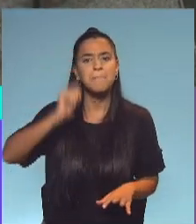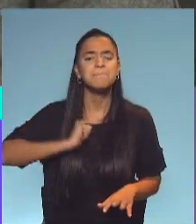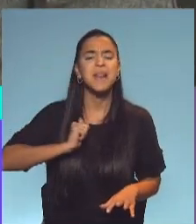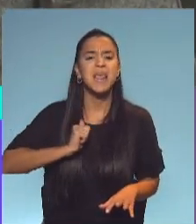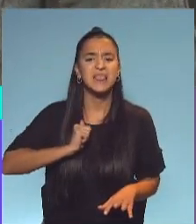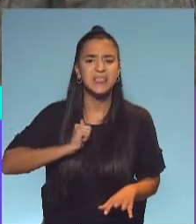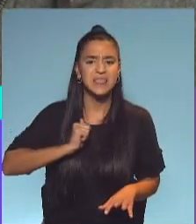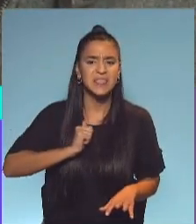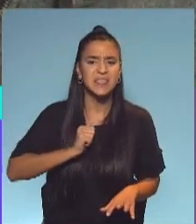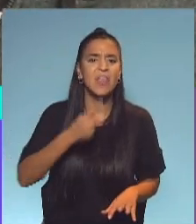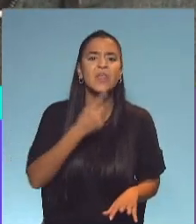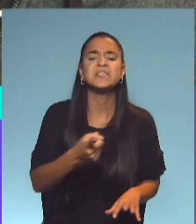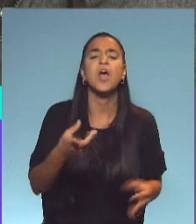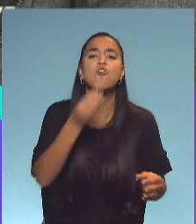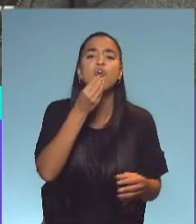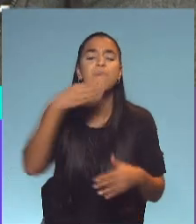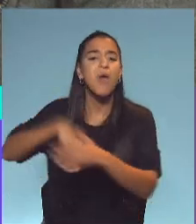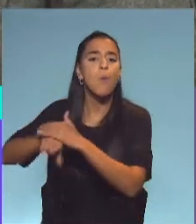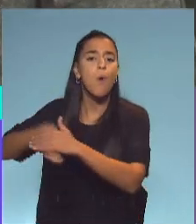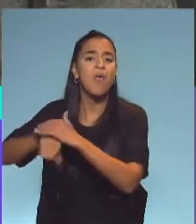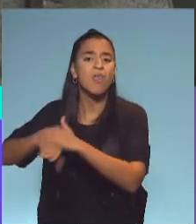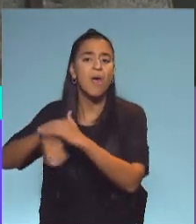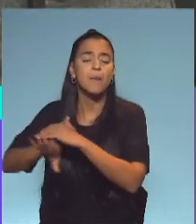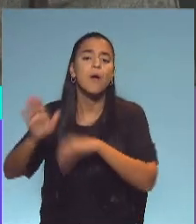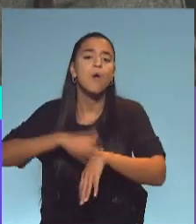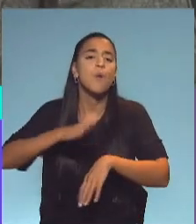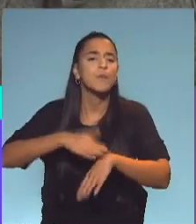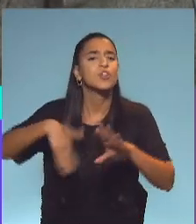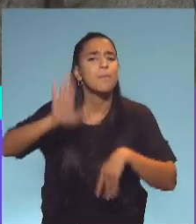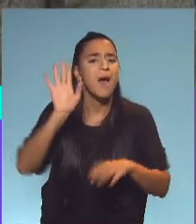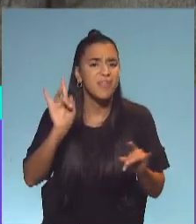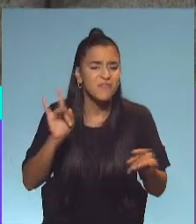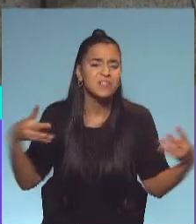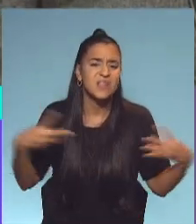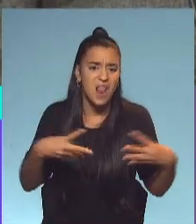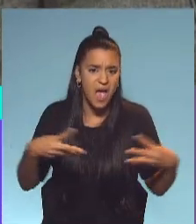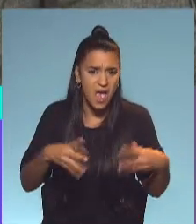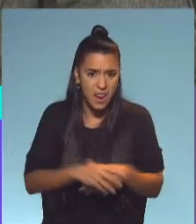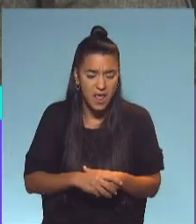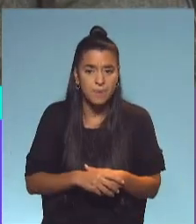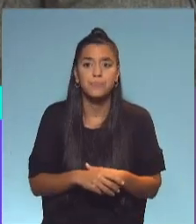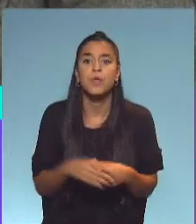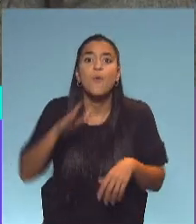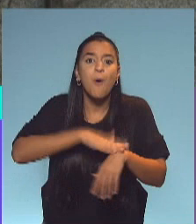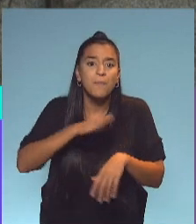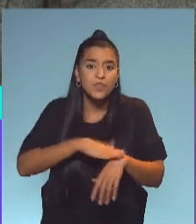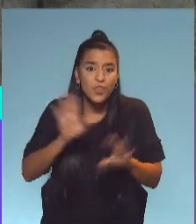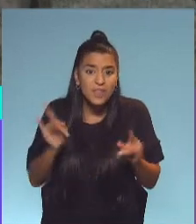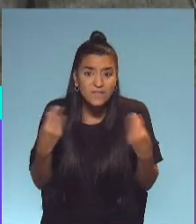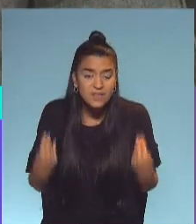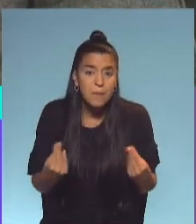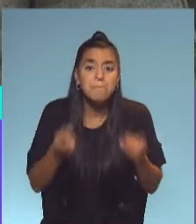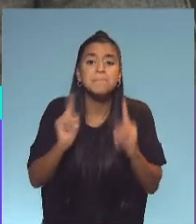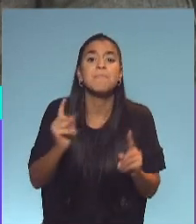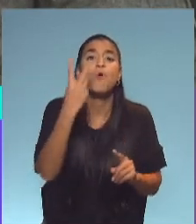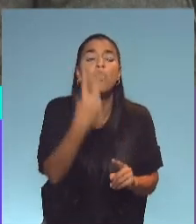hambreaban. Nos decían que la comida que tenían guardada era para momentos más difíciles de la guerra, y nuestro momento difícil llegó el mismo